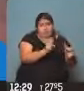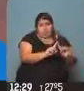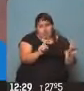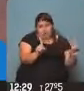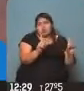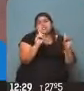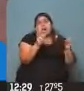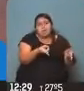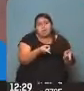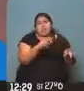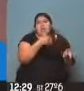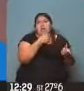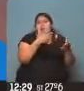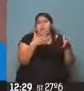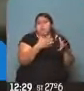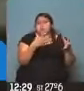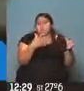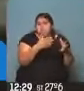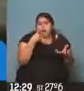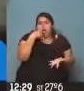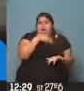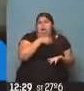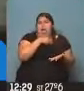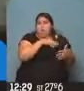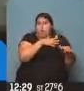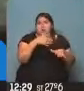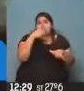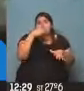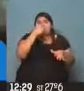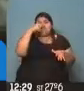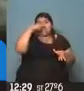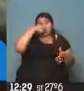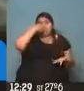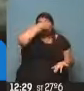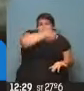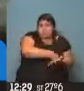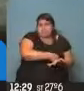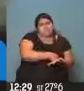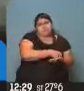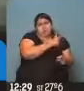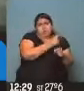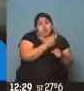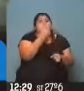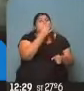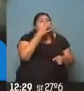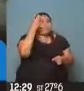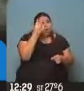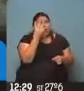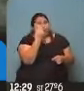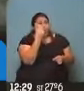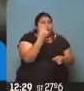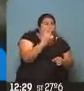exactamente por la presión es tremenda la presión en 67 metros entonces baja un buzo o más de uno y